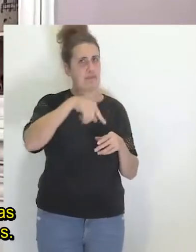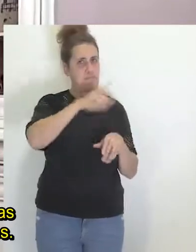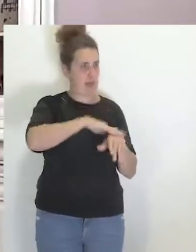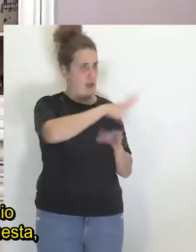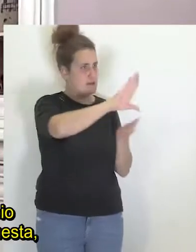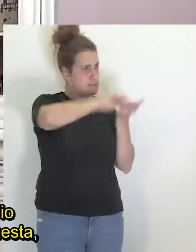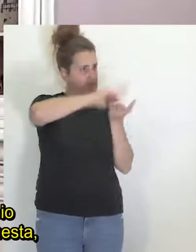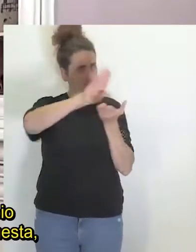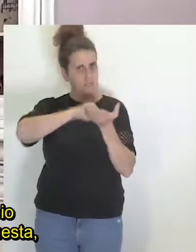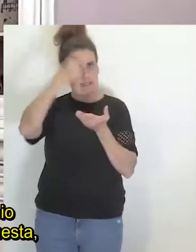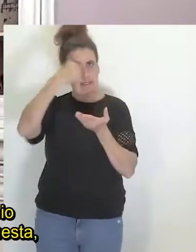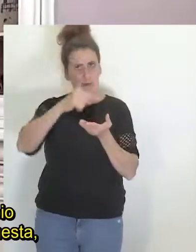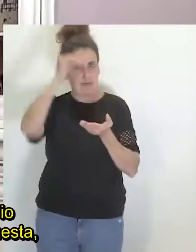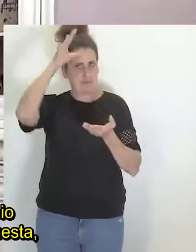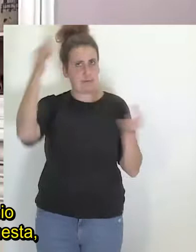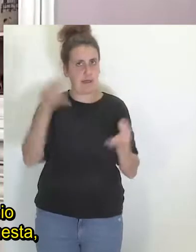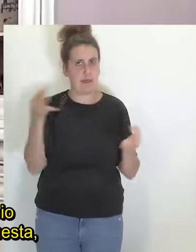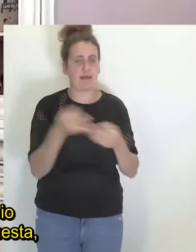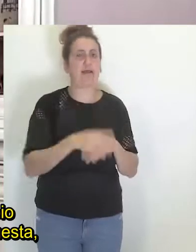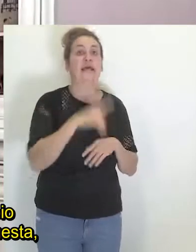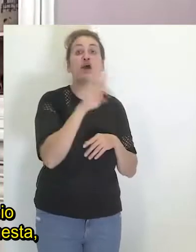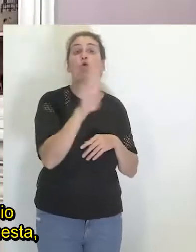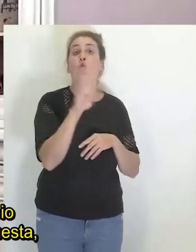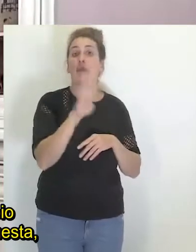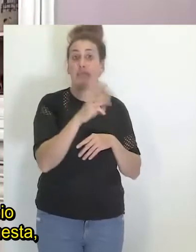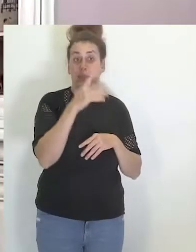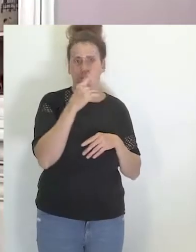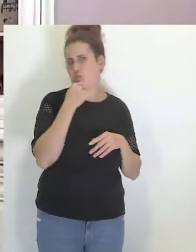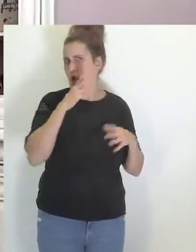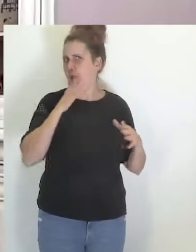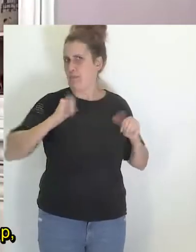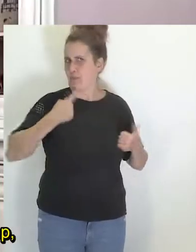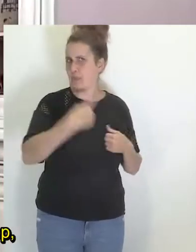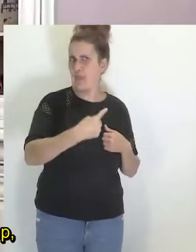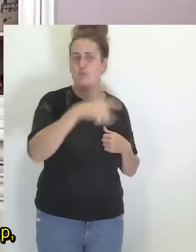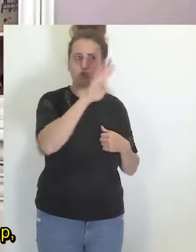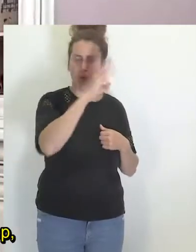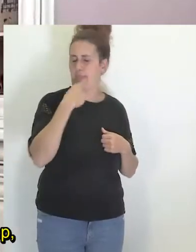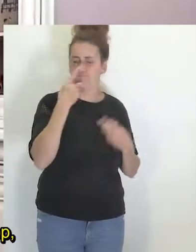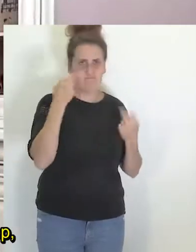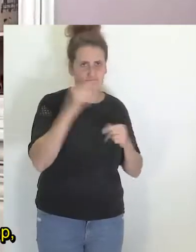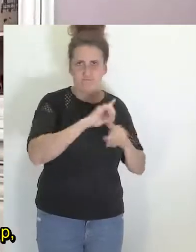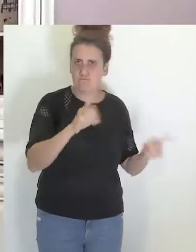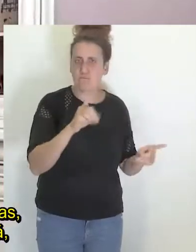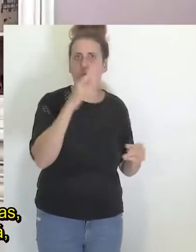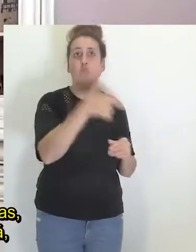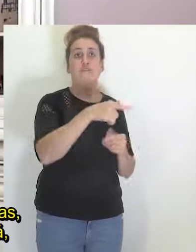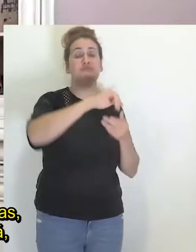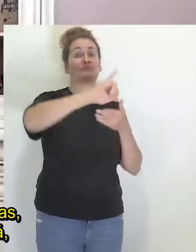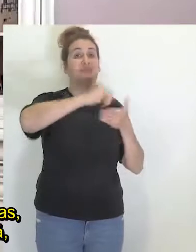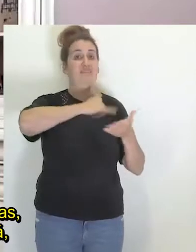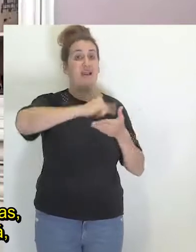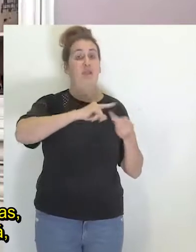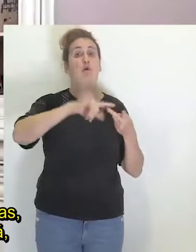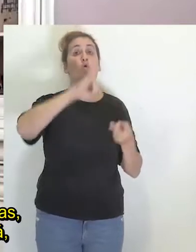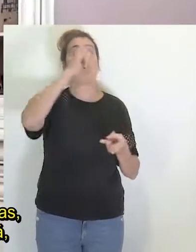documentarnos y lo que decíamos al principio y para lo que Wendy está dispuesta, vía Telegram o vía WhatsApp, podéis